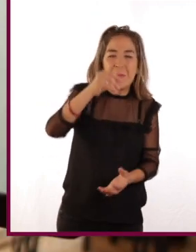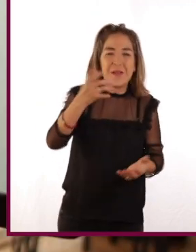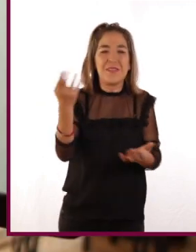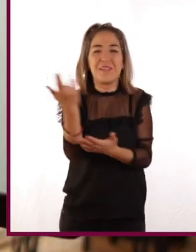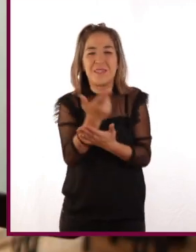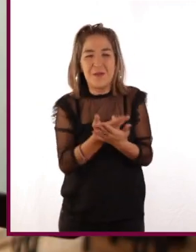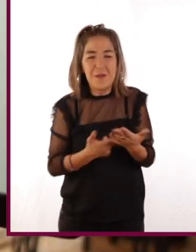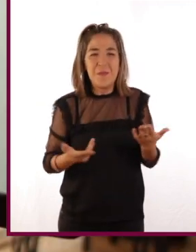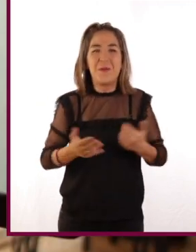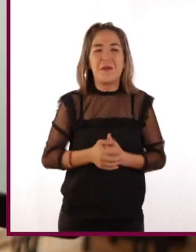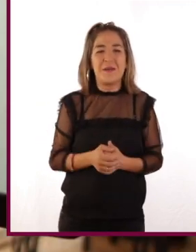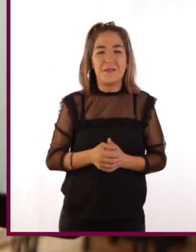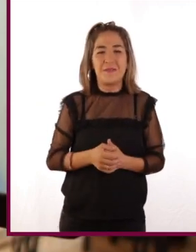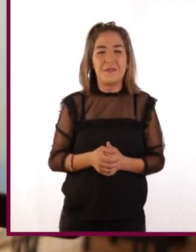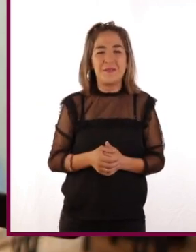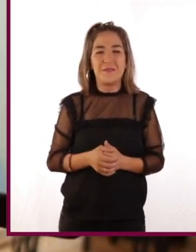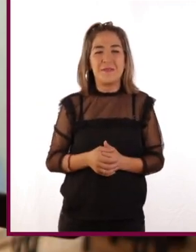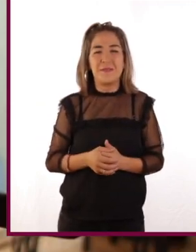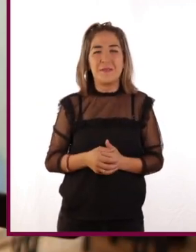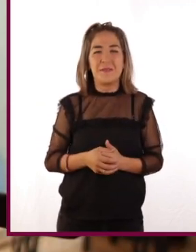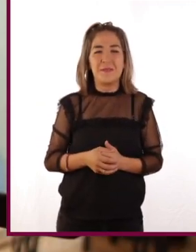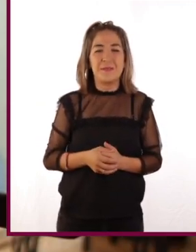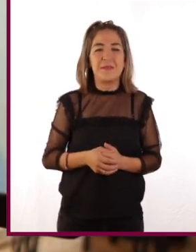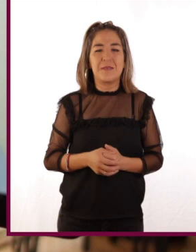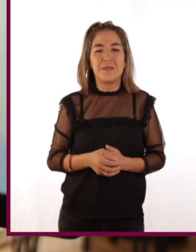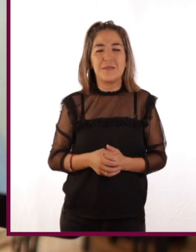la geometría,